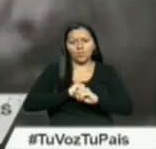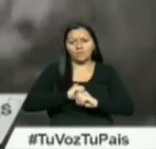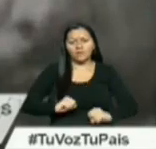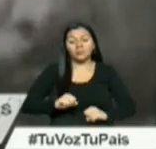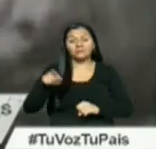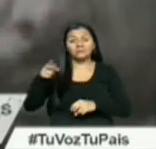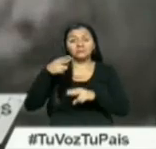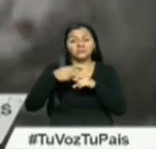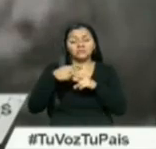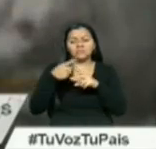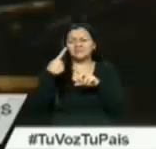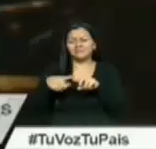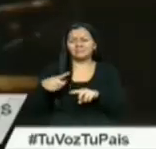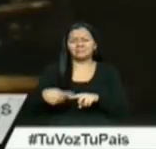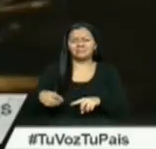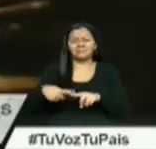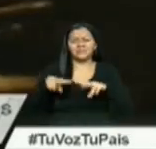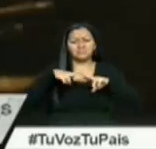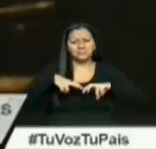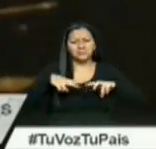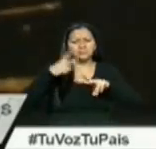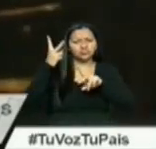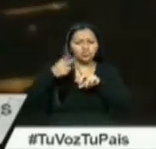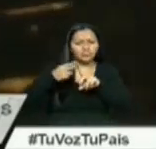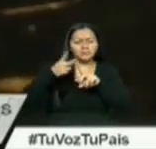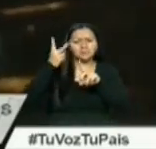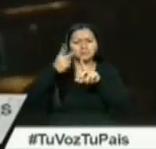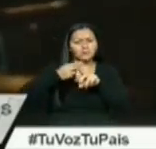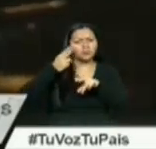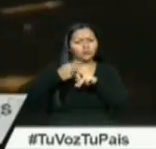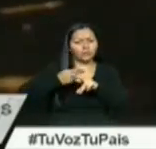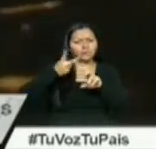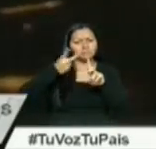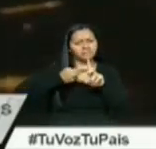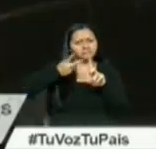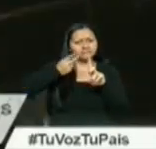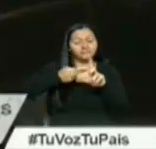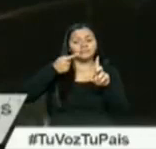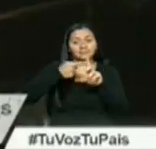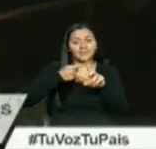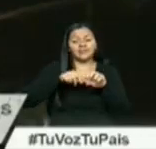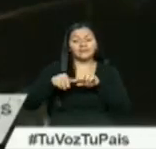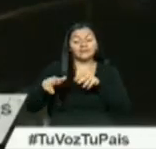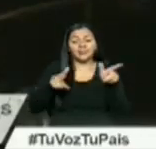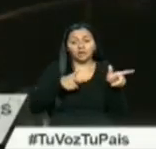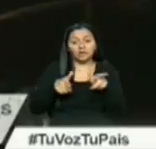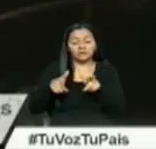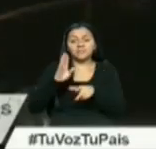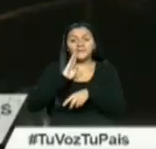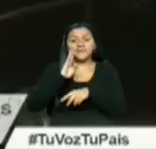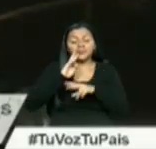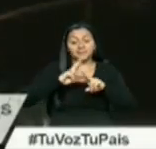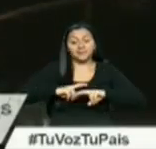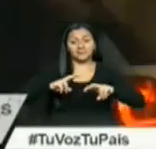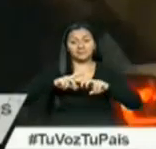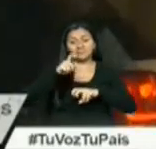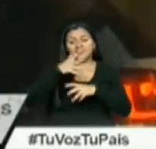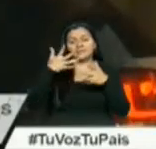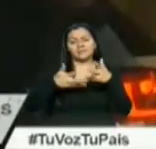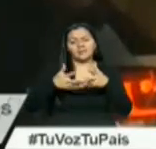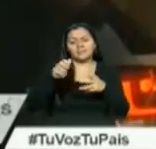nombres mencionados varias veces en las investigaciones. Gracias al testimonio de otro terrorista, los investigadores belgas piensan que se trata de